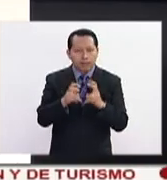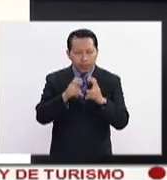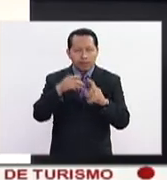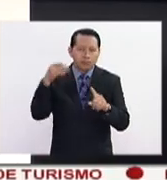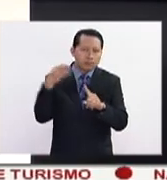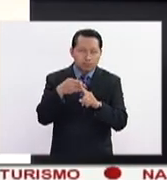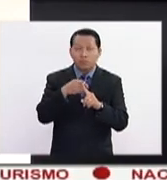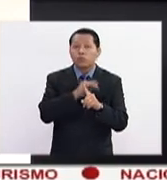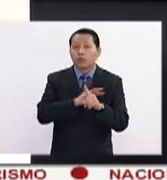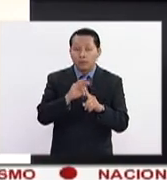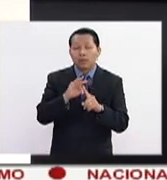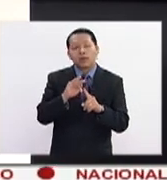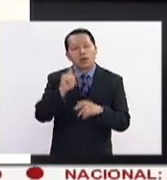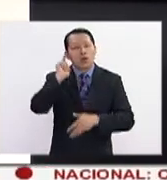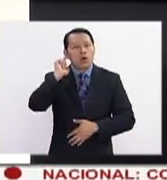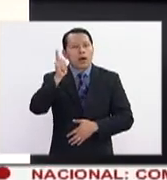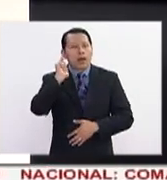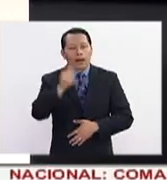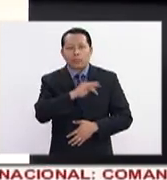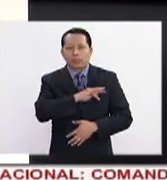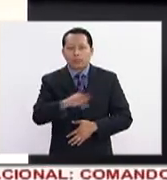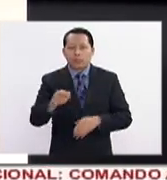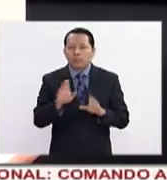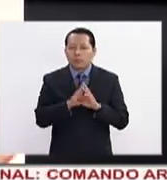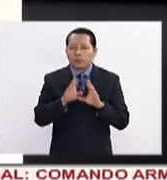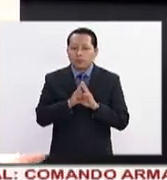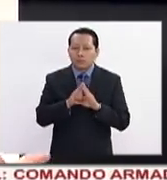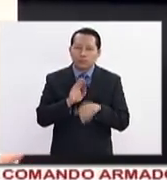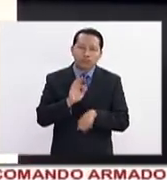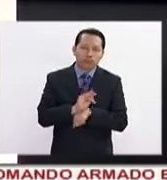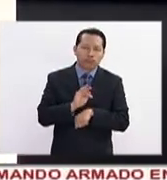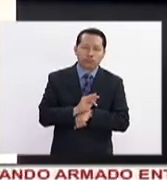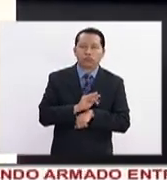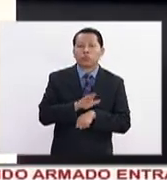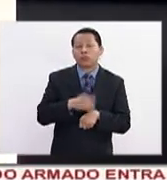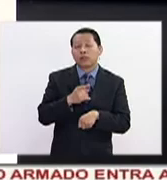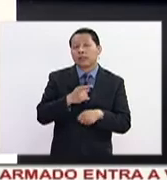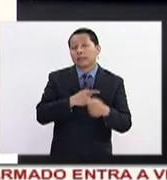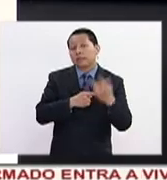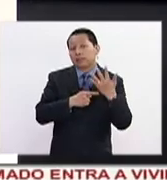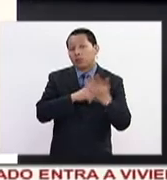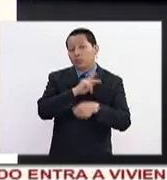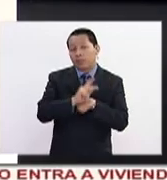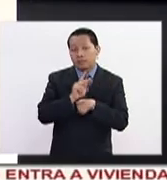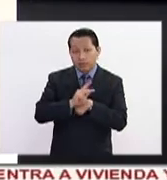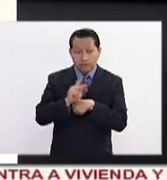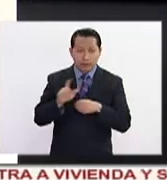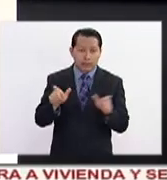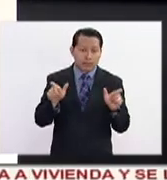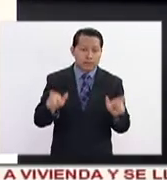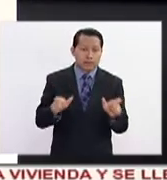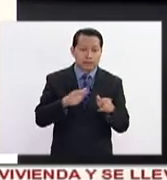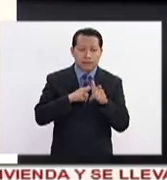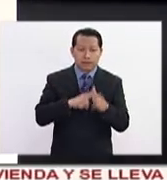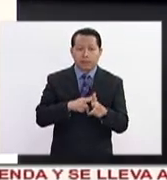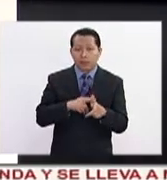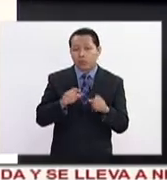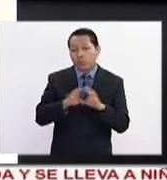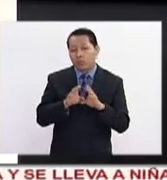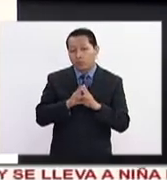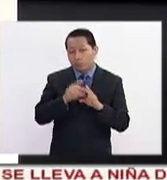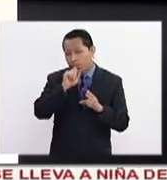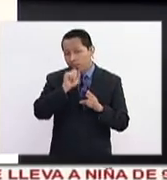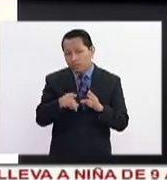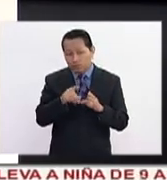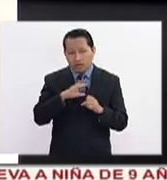y esperemos que pues esto influya de alguna manera, aunque los cinco países del Consejo de Seguridad se siguen